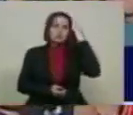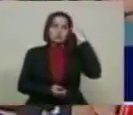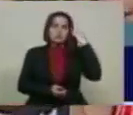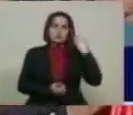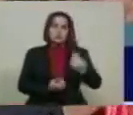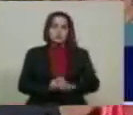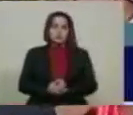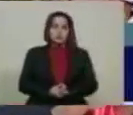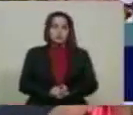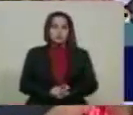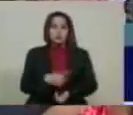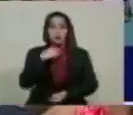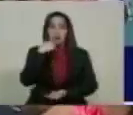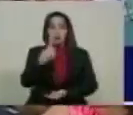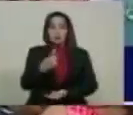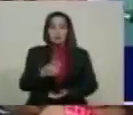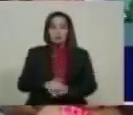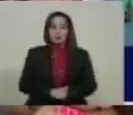Decía